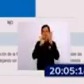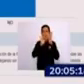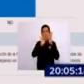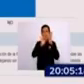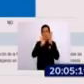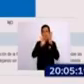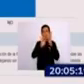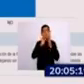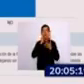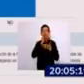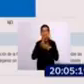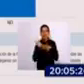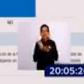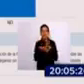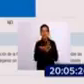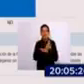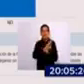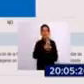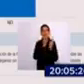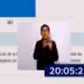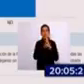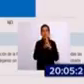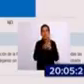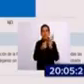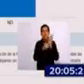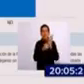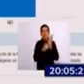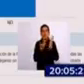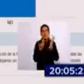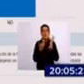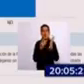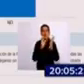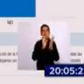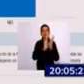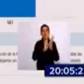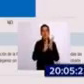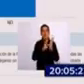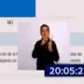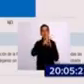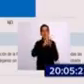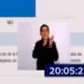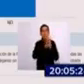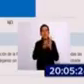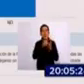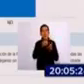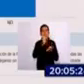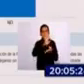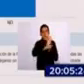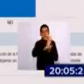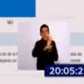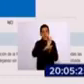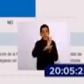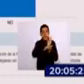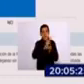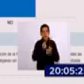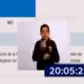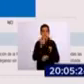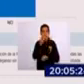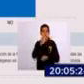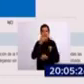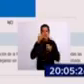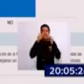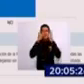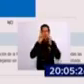y dejando sin efecto la reelección indefinida aprobada mediante por la Asamblea Nacional el